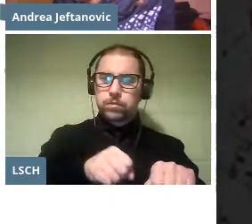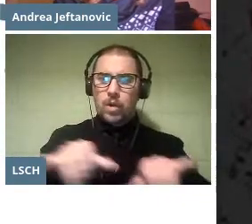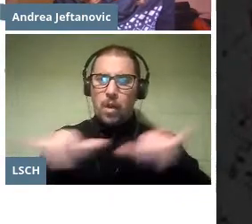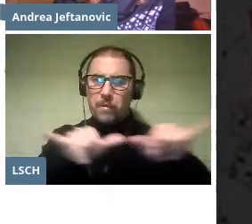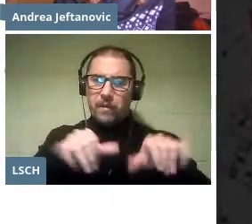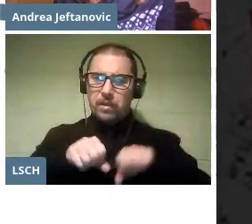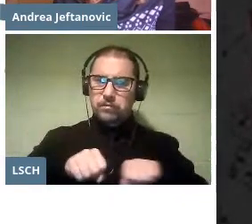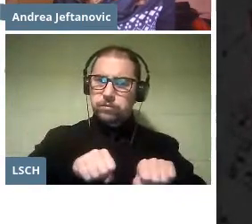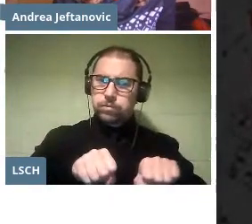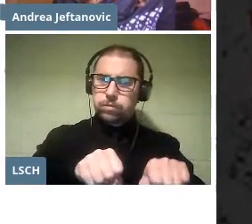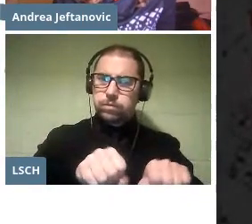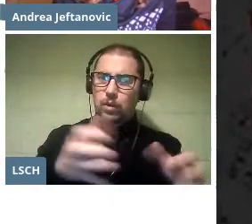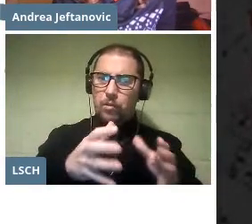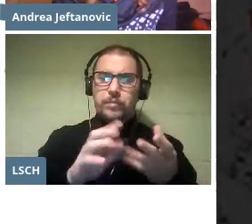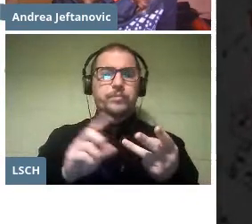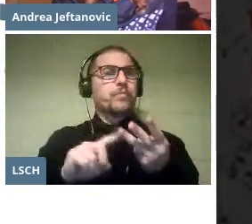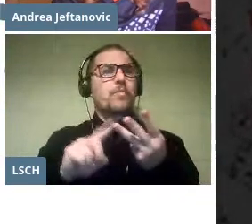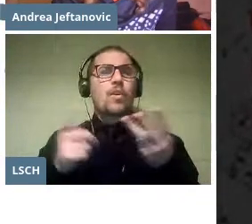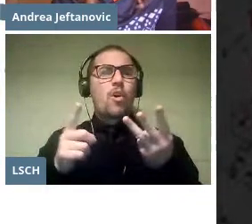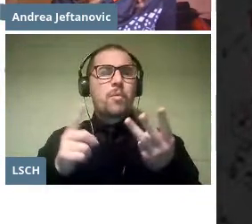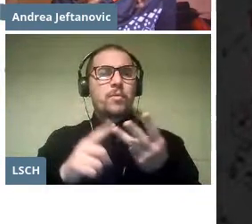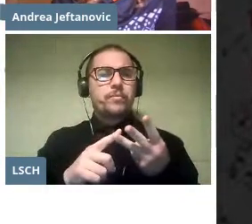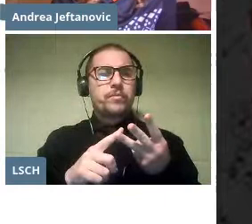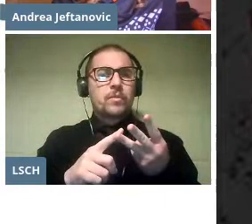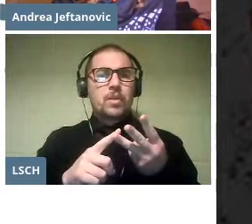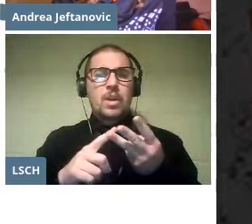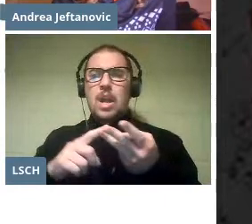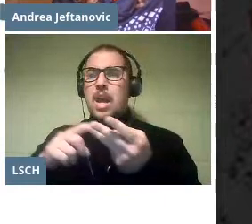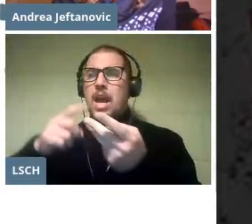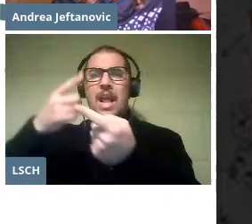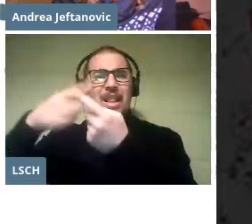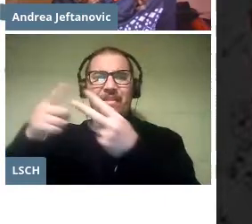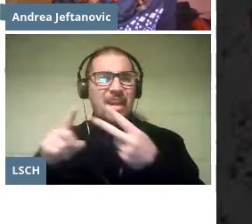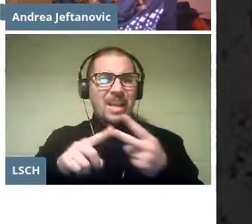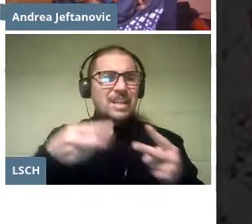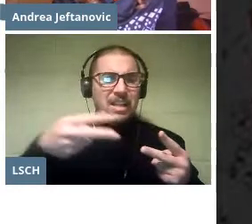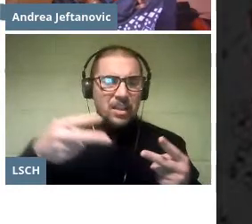pequeño? ¿Cómo circulan las disidencias sexuales,